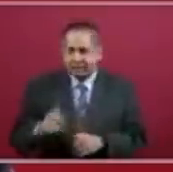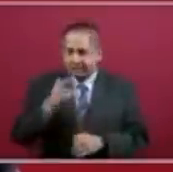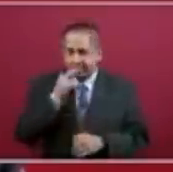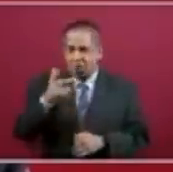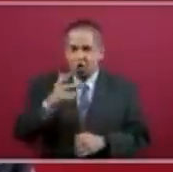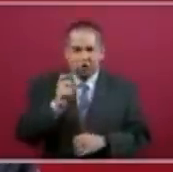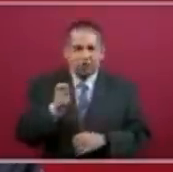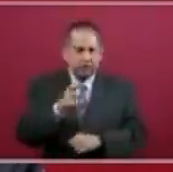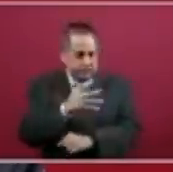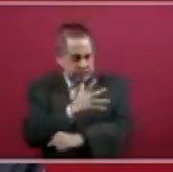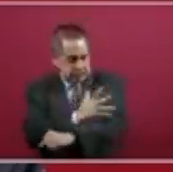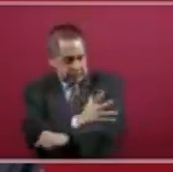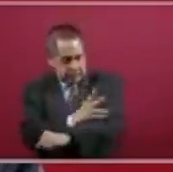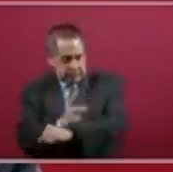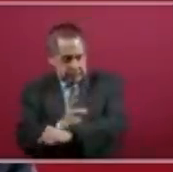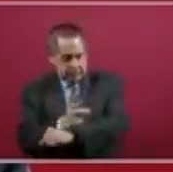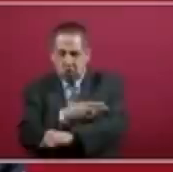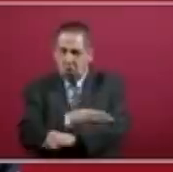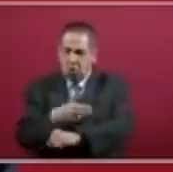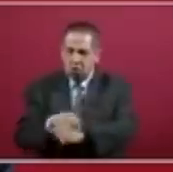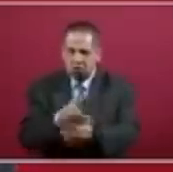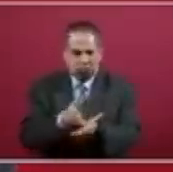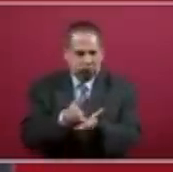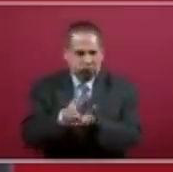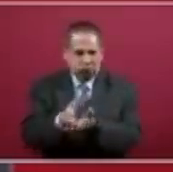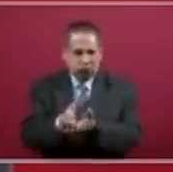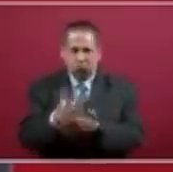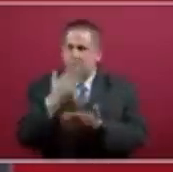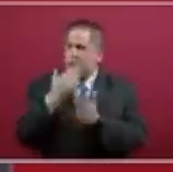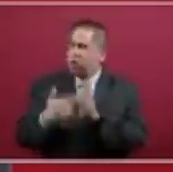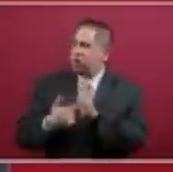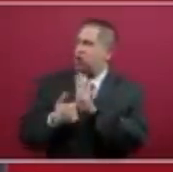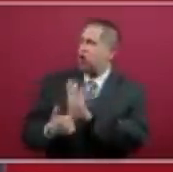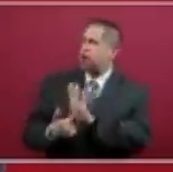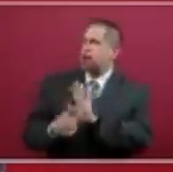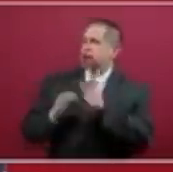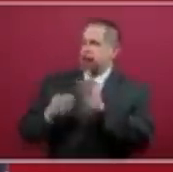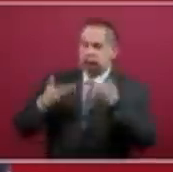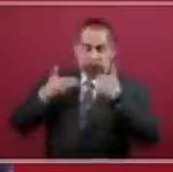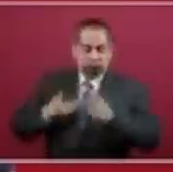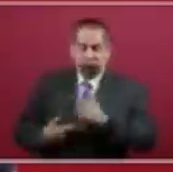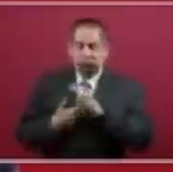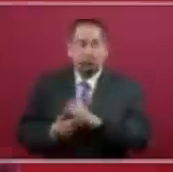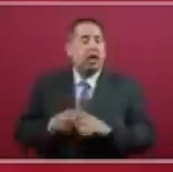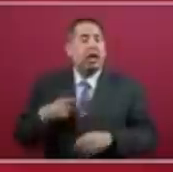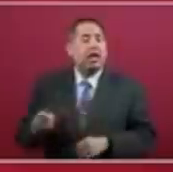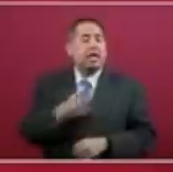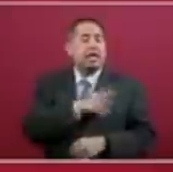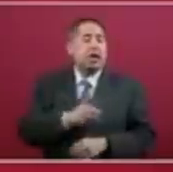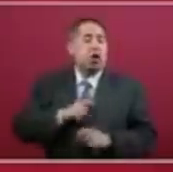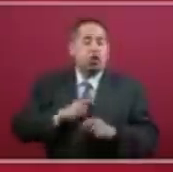la honestidad, la integridad, el dar buenos ejemplos a los hijos.